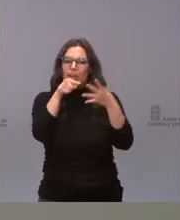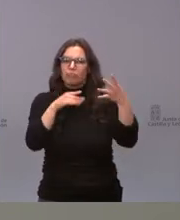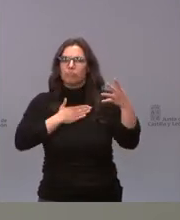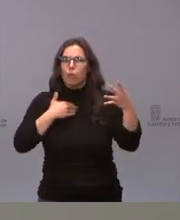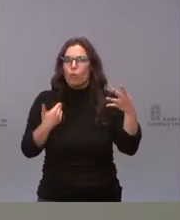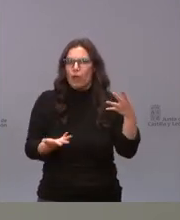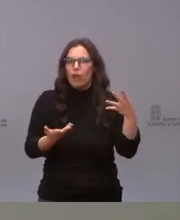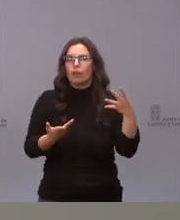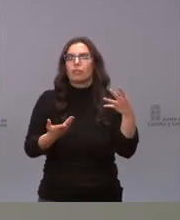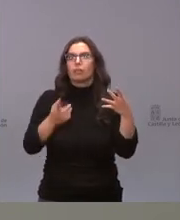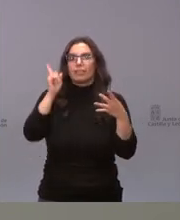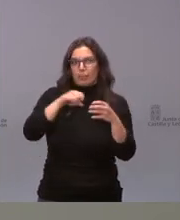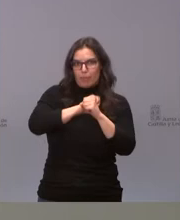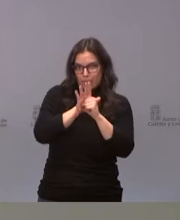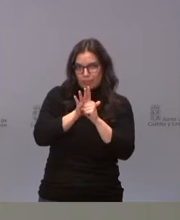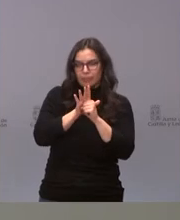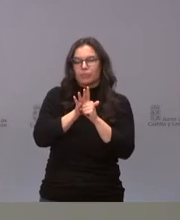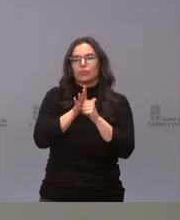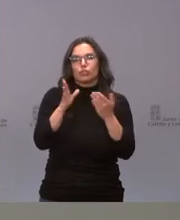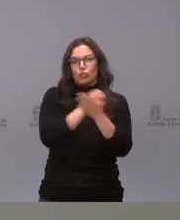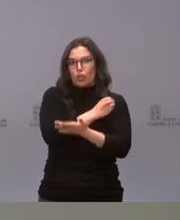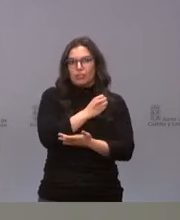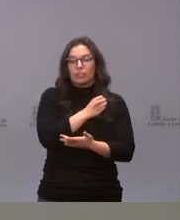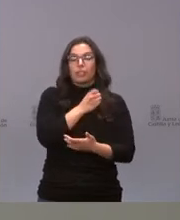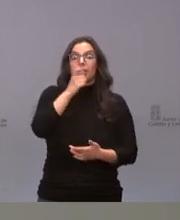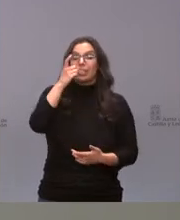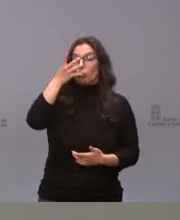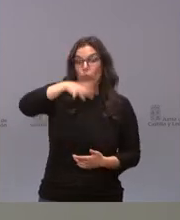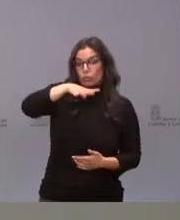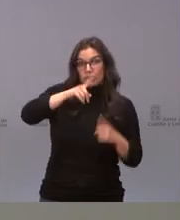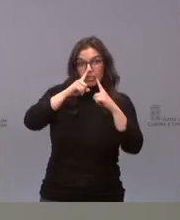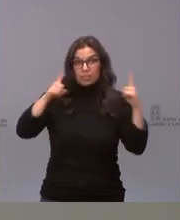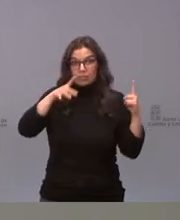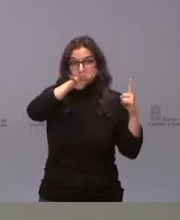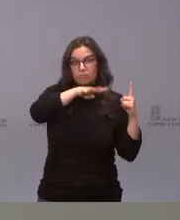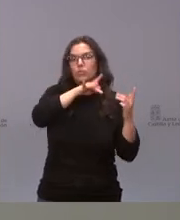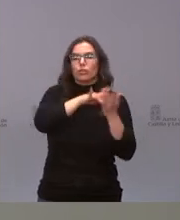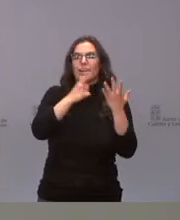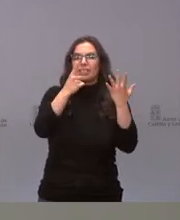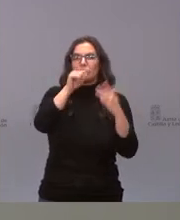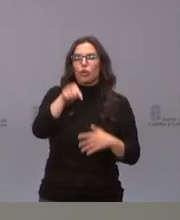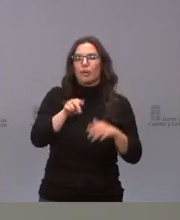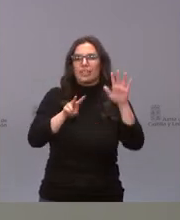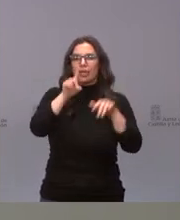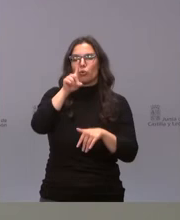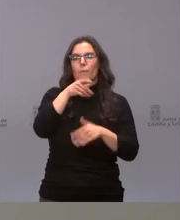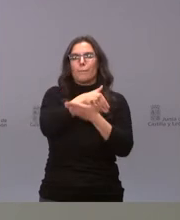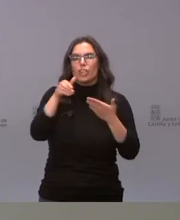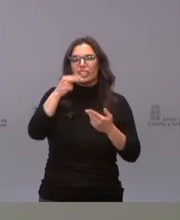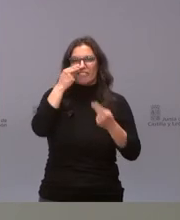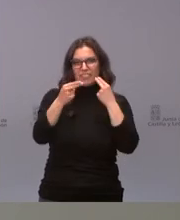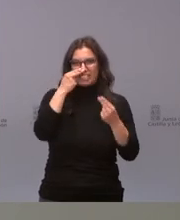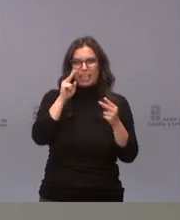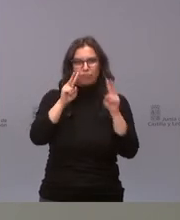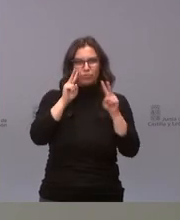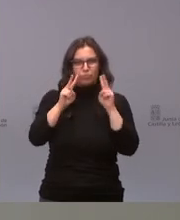incluida la del COVID-19, y en solo 4 meses hemos registrado 6,71 millones de visitas, lo que